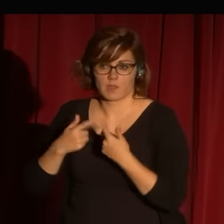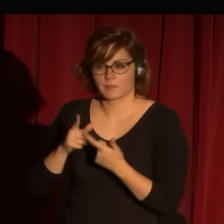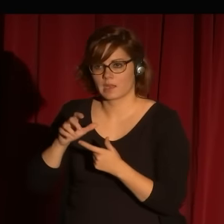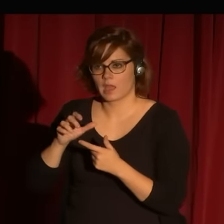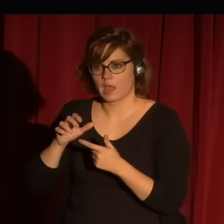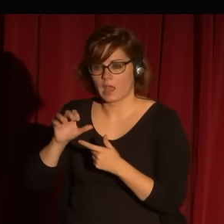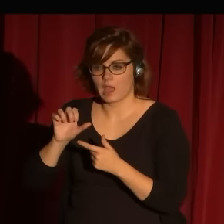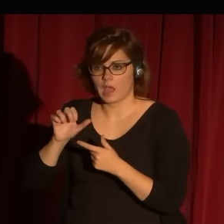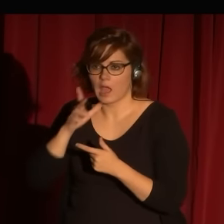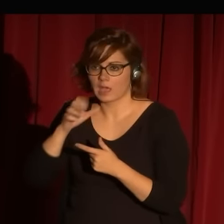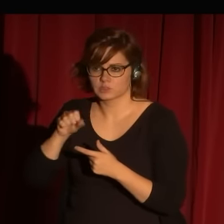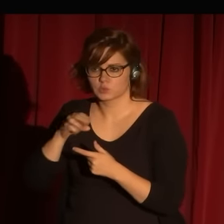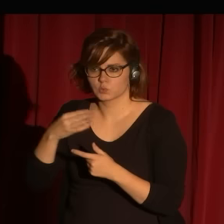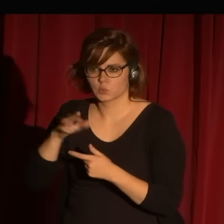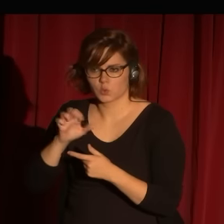salsburgo